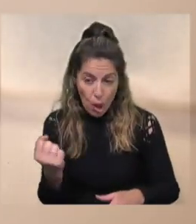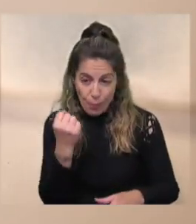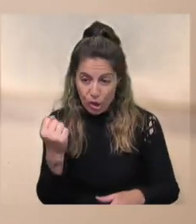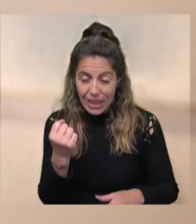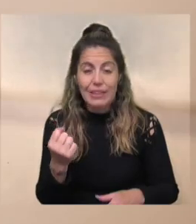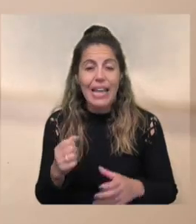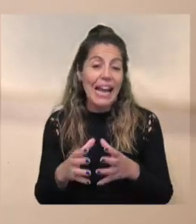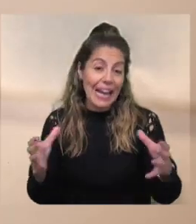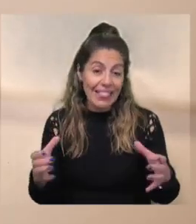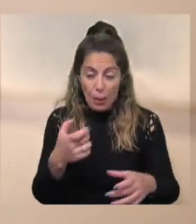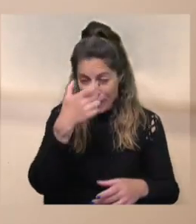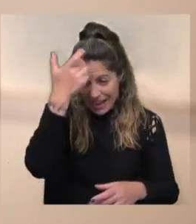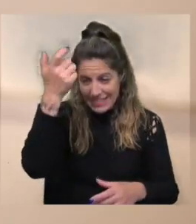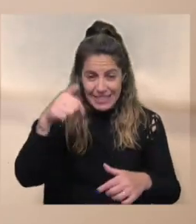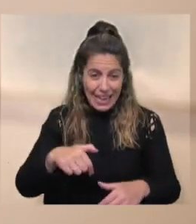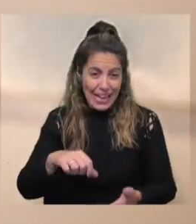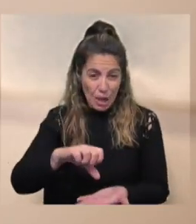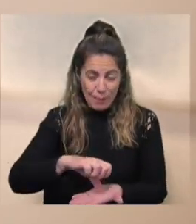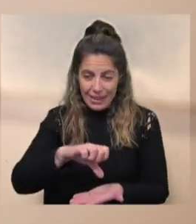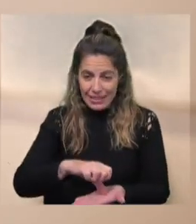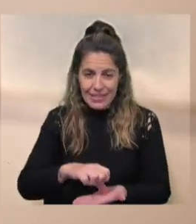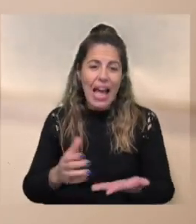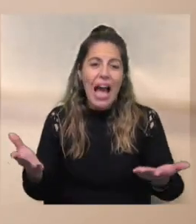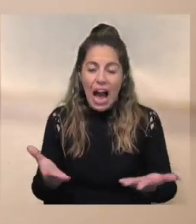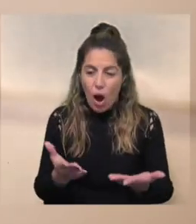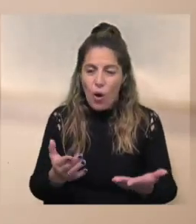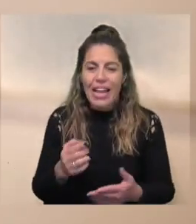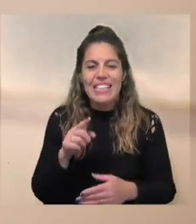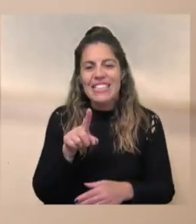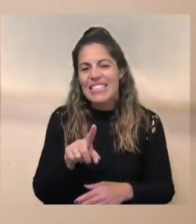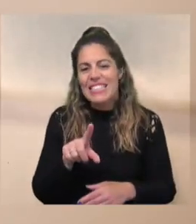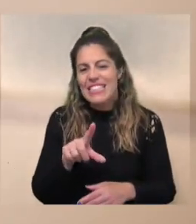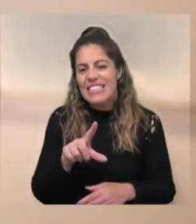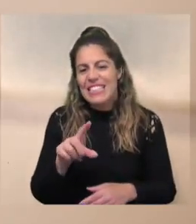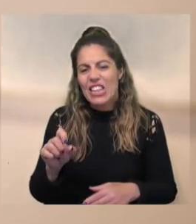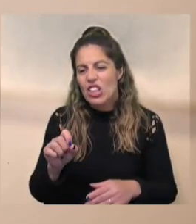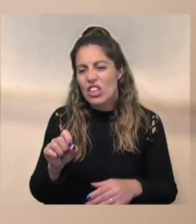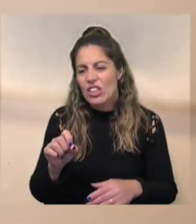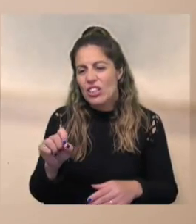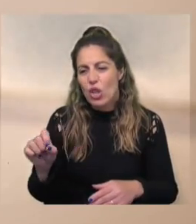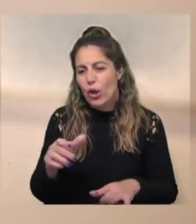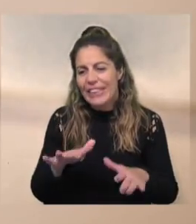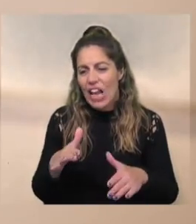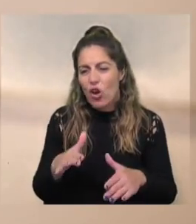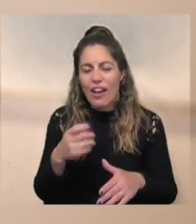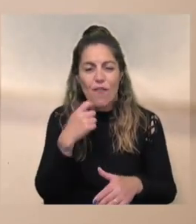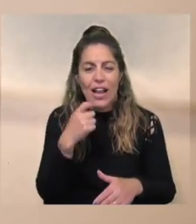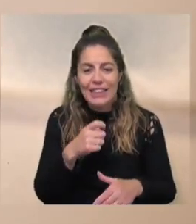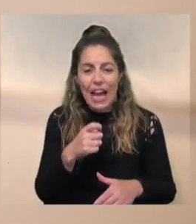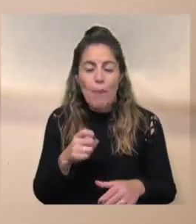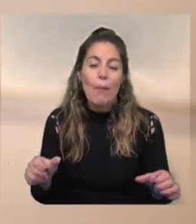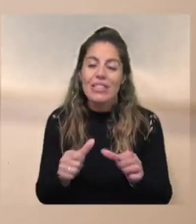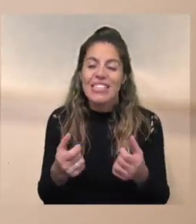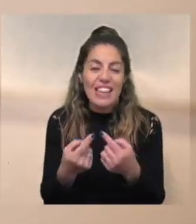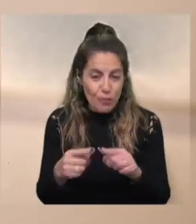grande para la ciencia en nuestro país. Y ahora los ciento y algo que nos quedan, lo que vamos a hacer es una estrategia diferente.